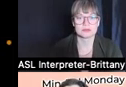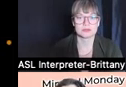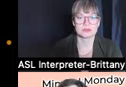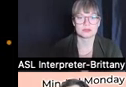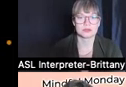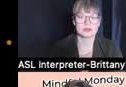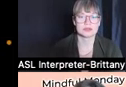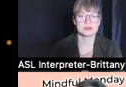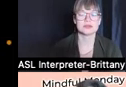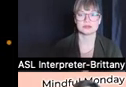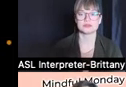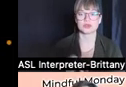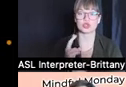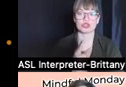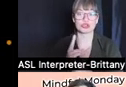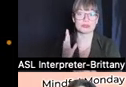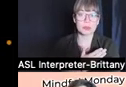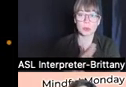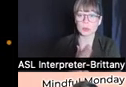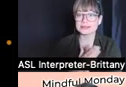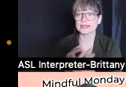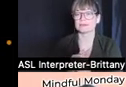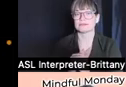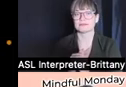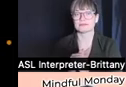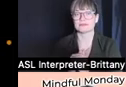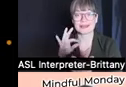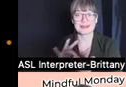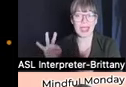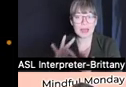utilizar música o contar.